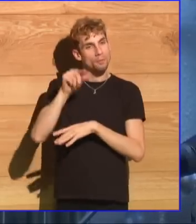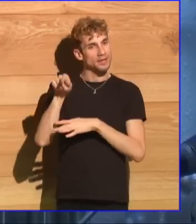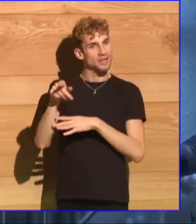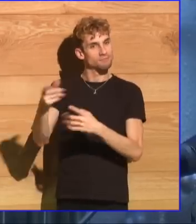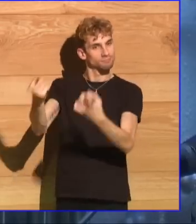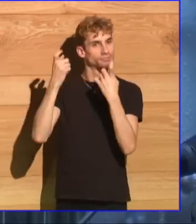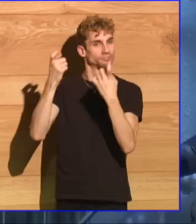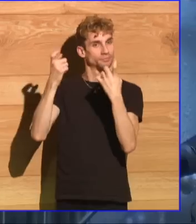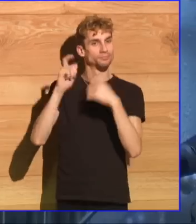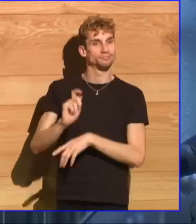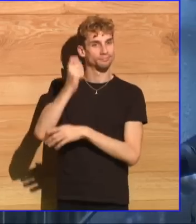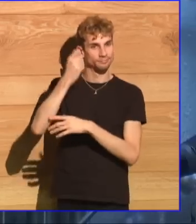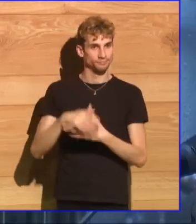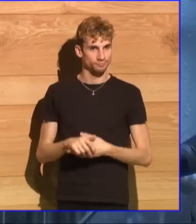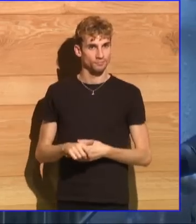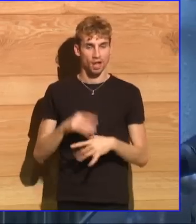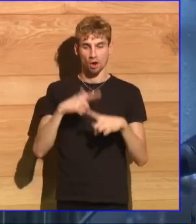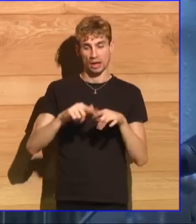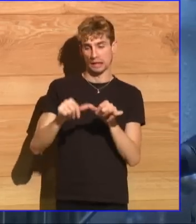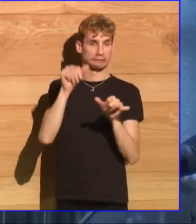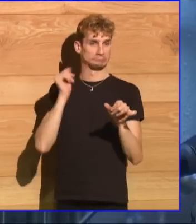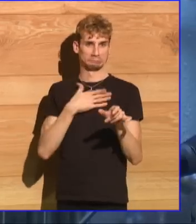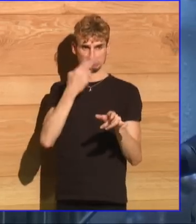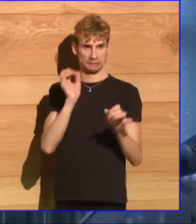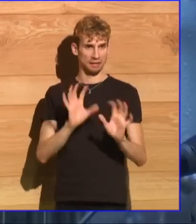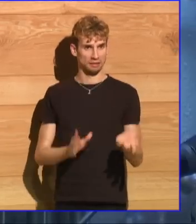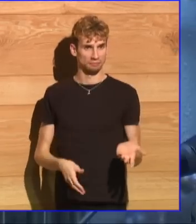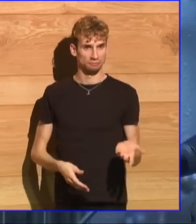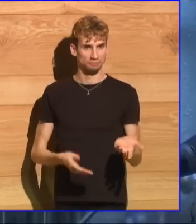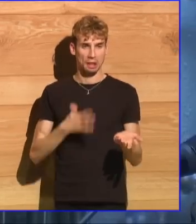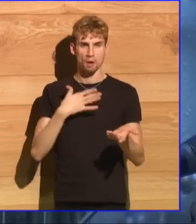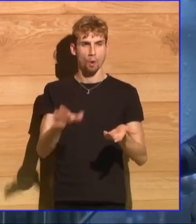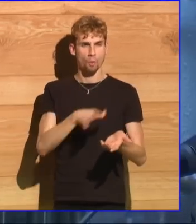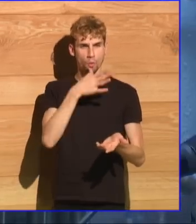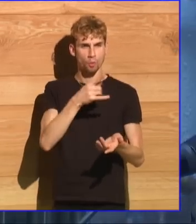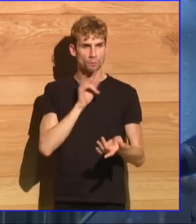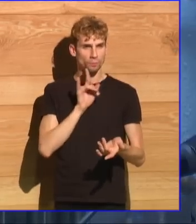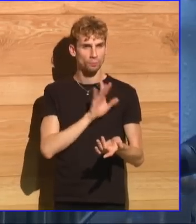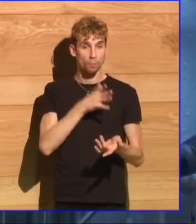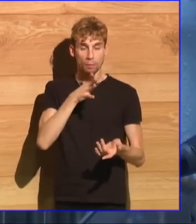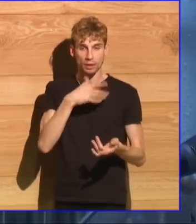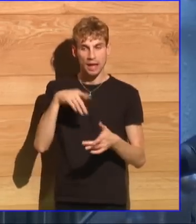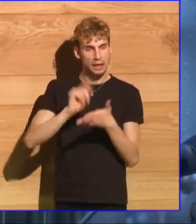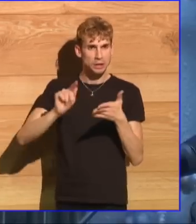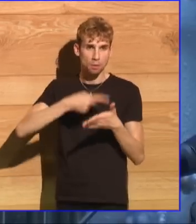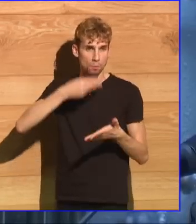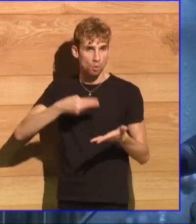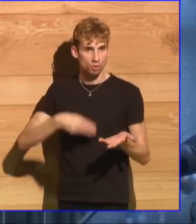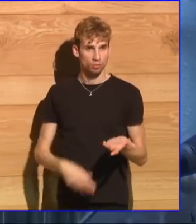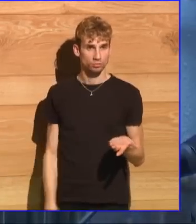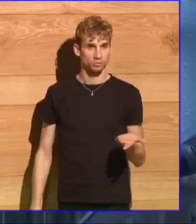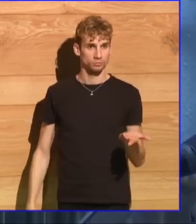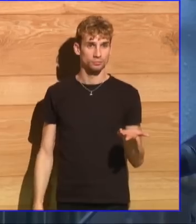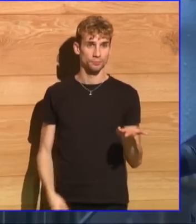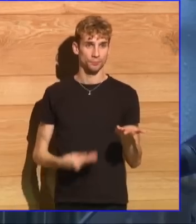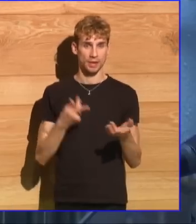enseñarme que todo eso que a mí a priori no me interesaba nada, me estaba fascinando. ¿Por qué? Porque es un escritor excepcional